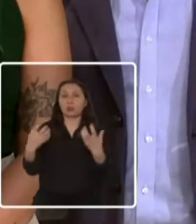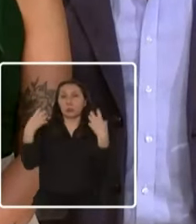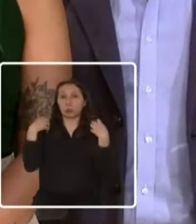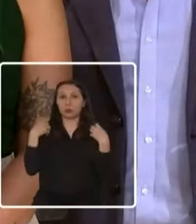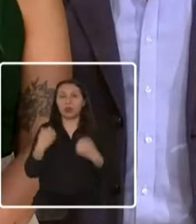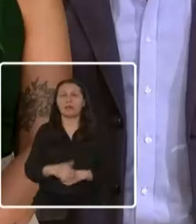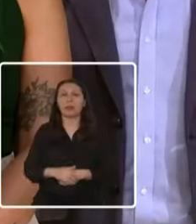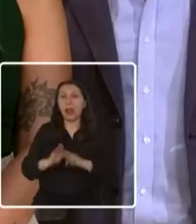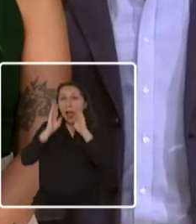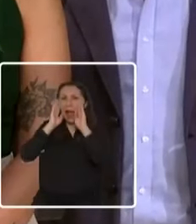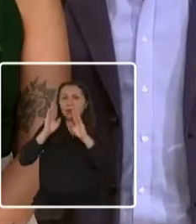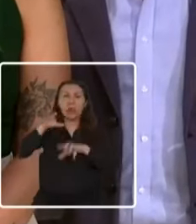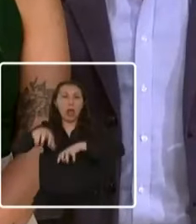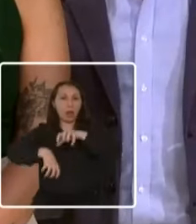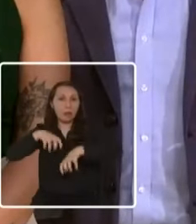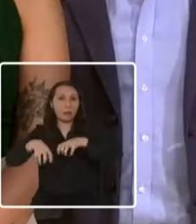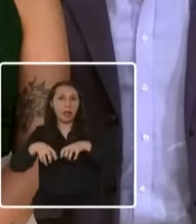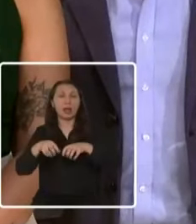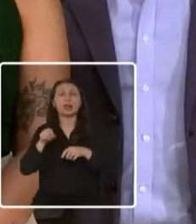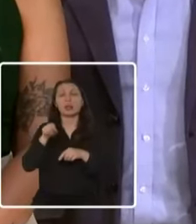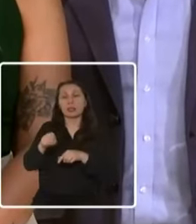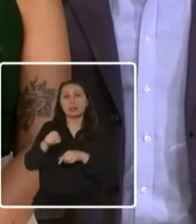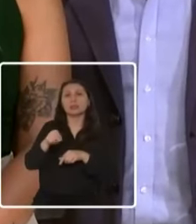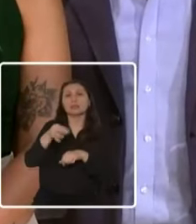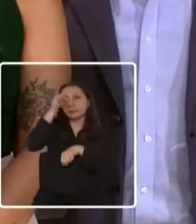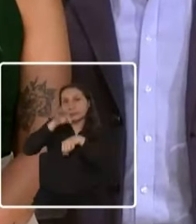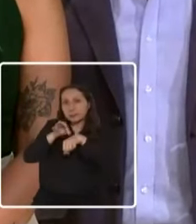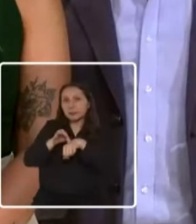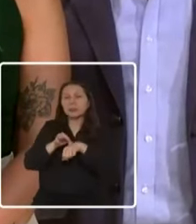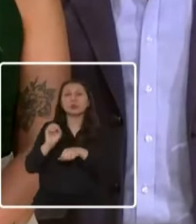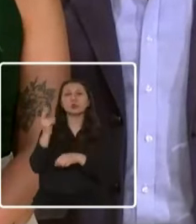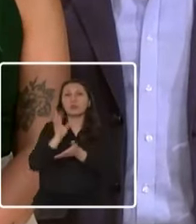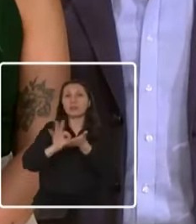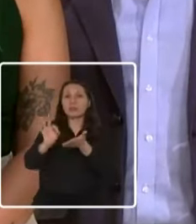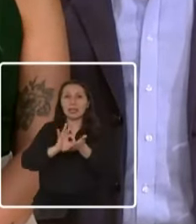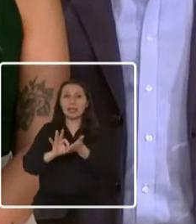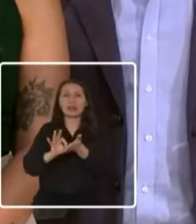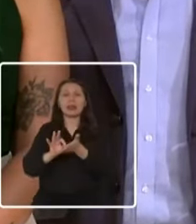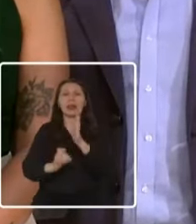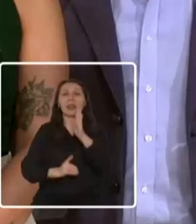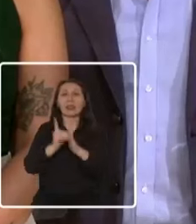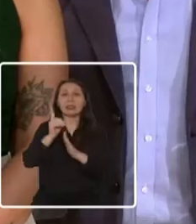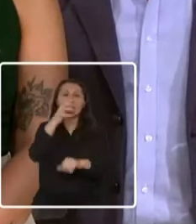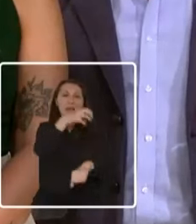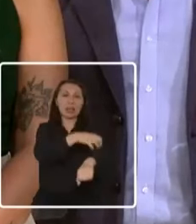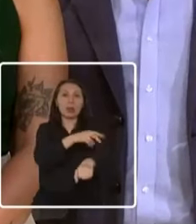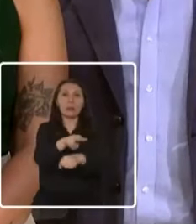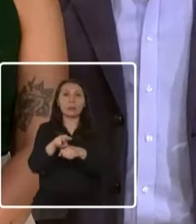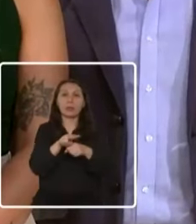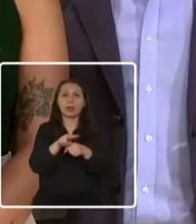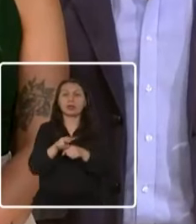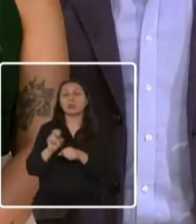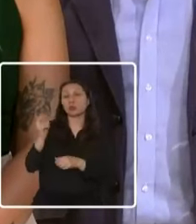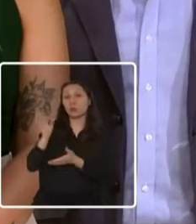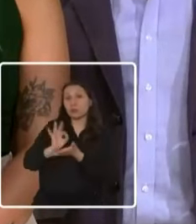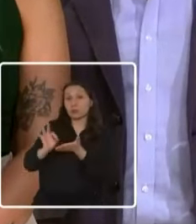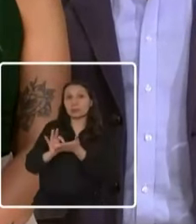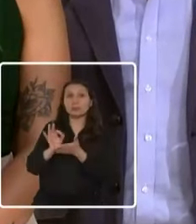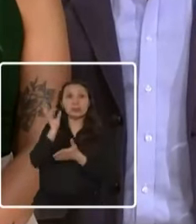Educación, la atención veterinaria para mascotas, cuya institución a cargo es la Subsecretaría de Desarrollo Regional Administrativo, cuya subsecretaría